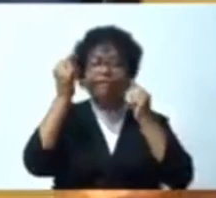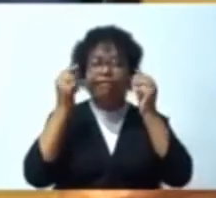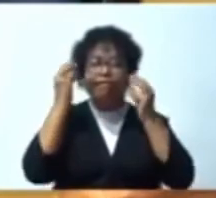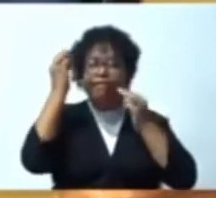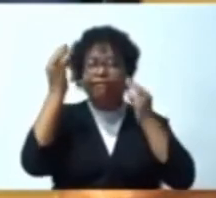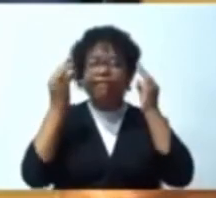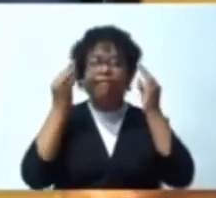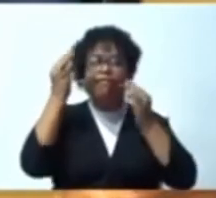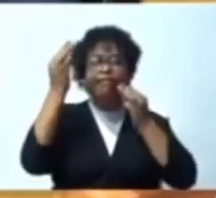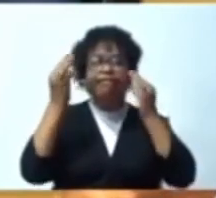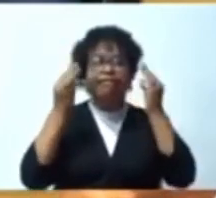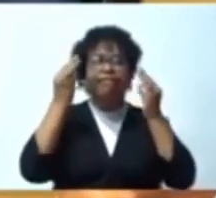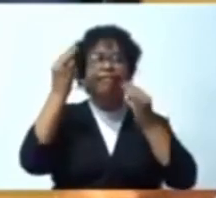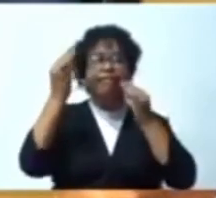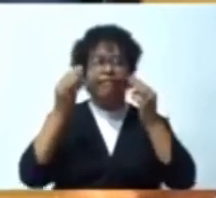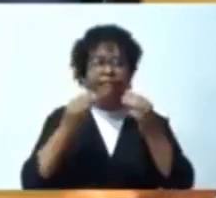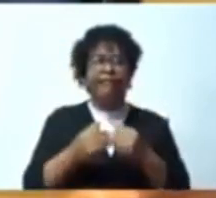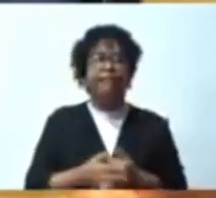estoy